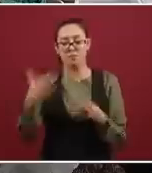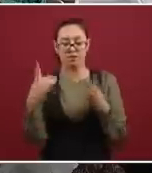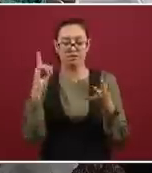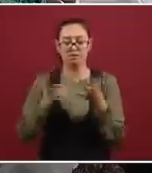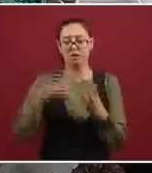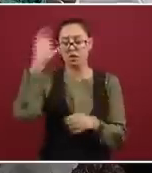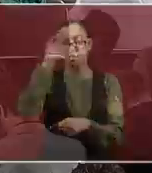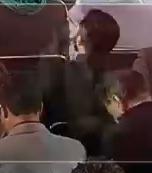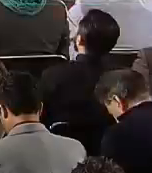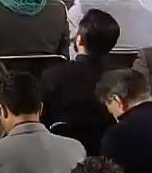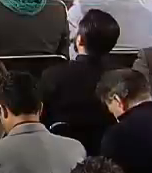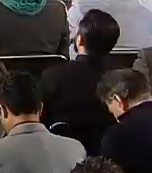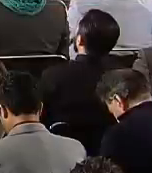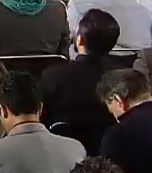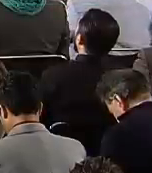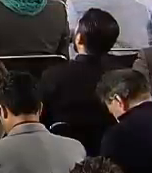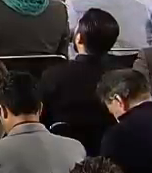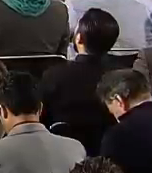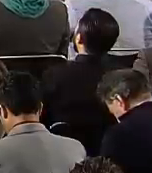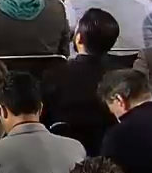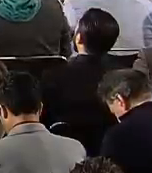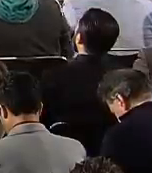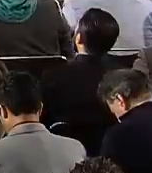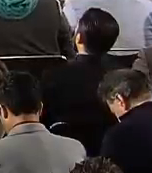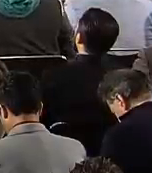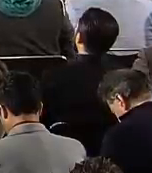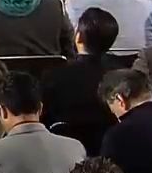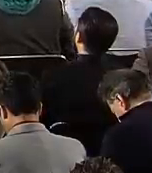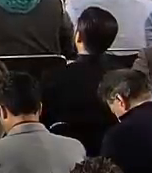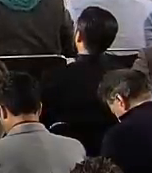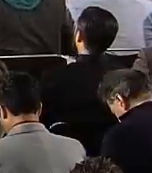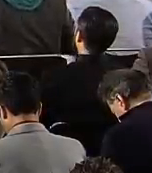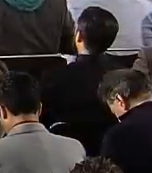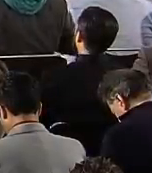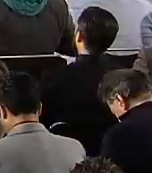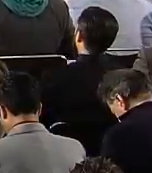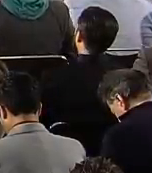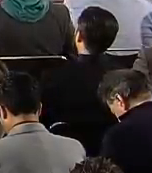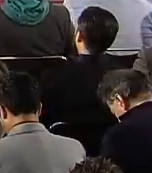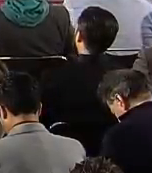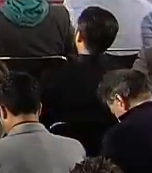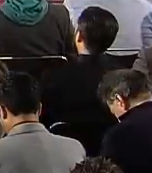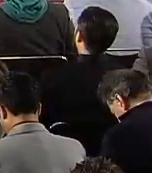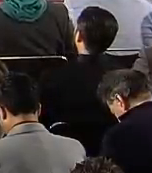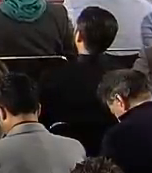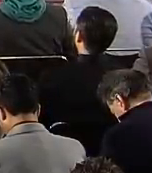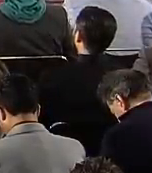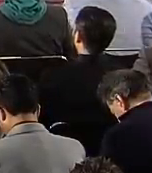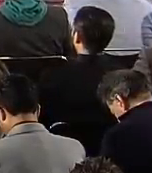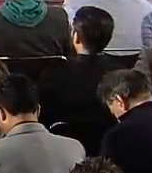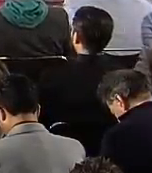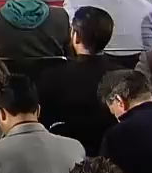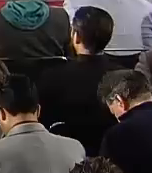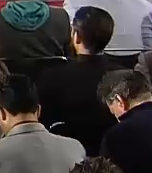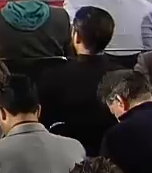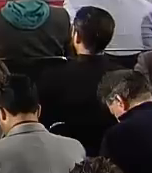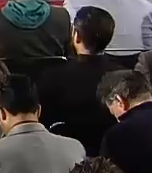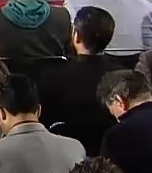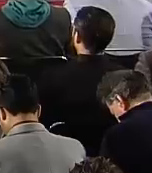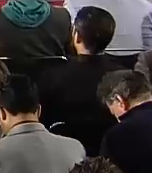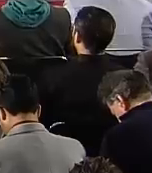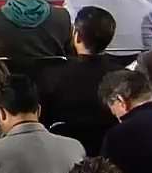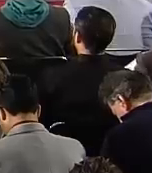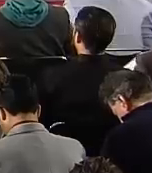comunicación. Y estos cuatro ejes o cuatro áreas estratégicas van a trabajar de manera